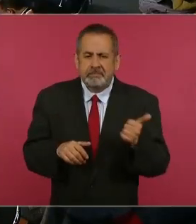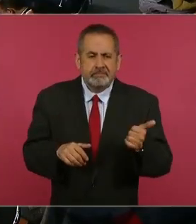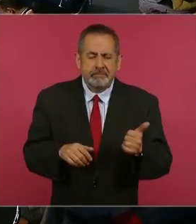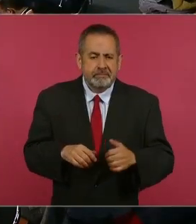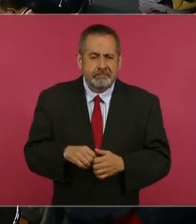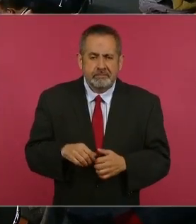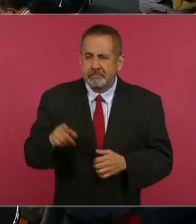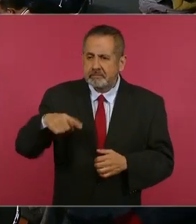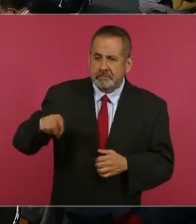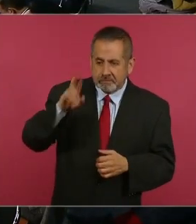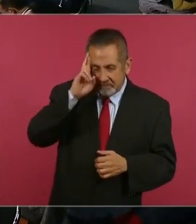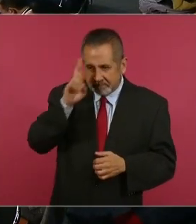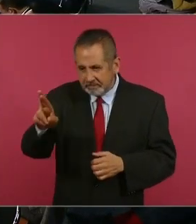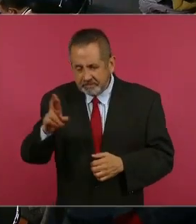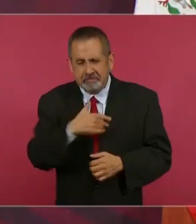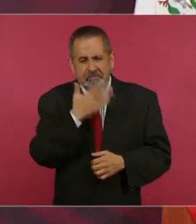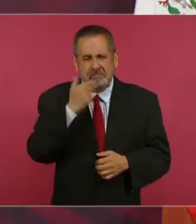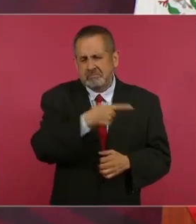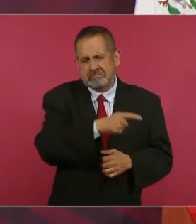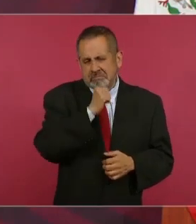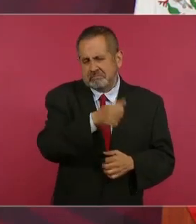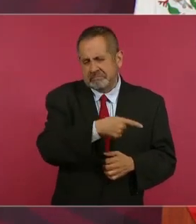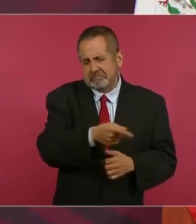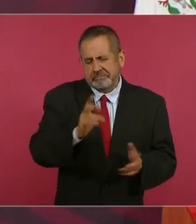no le tienen respeto al pueblo.